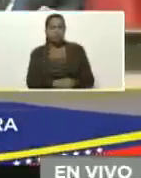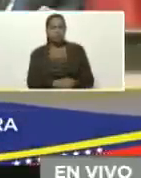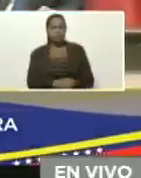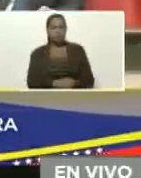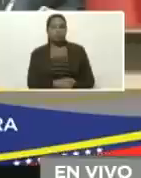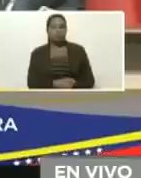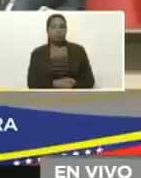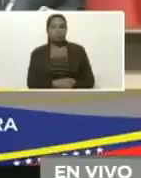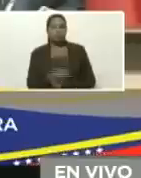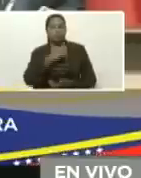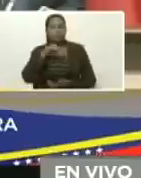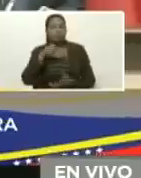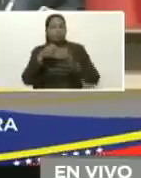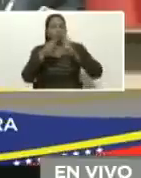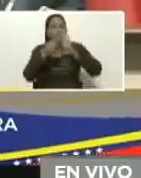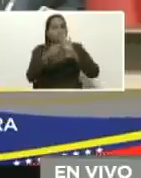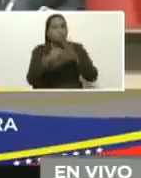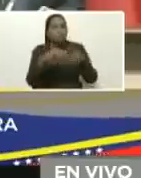donde se demostró